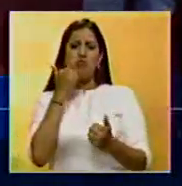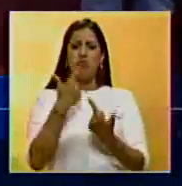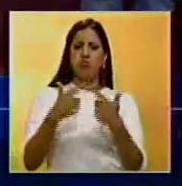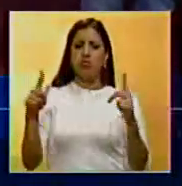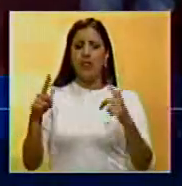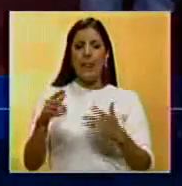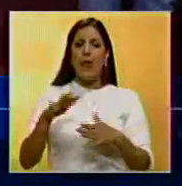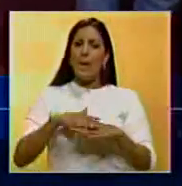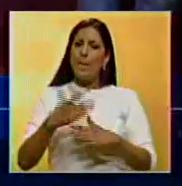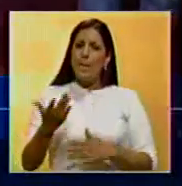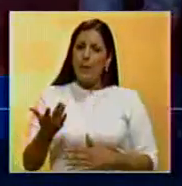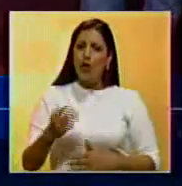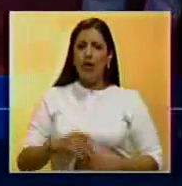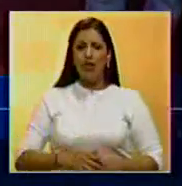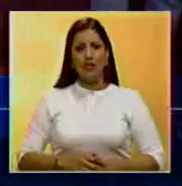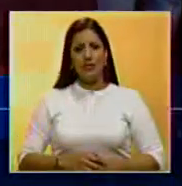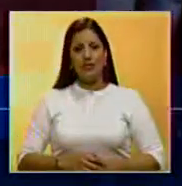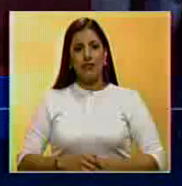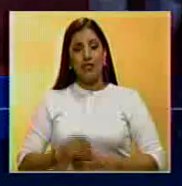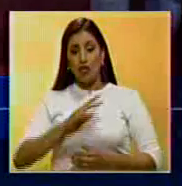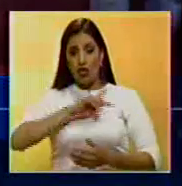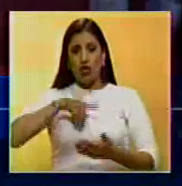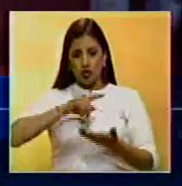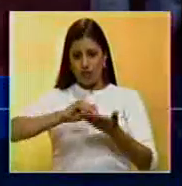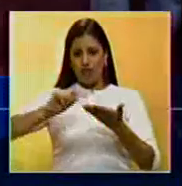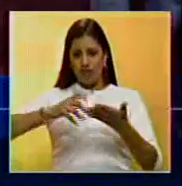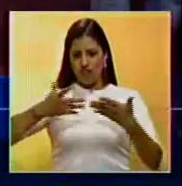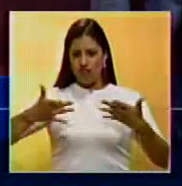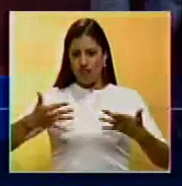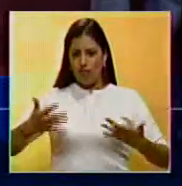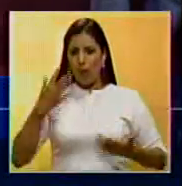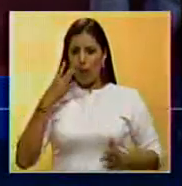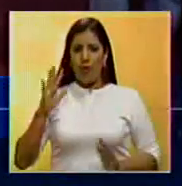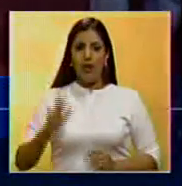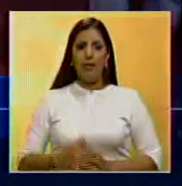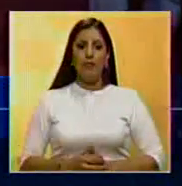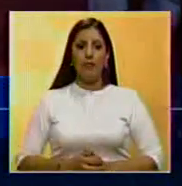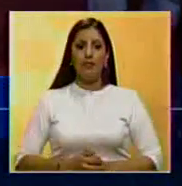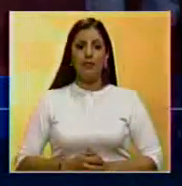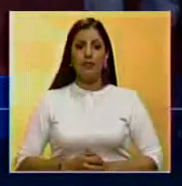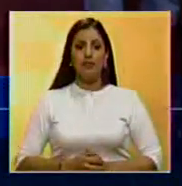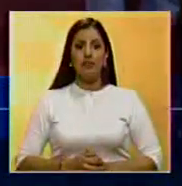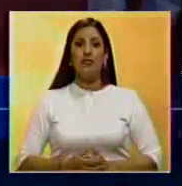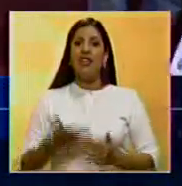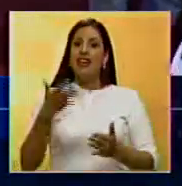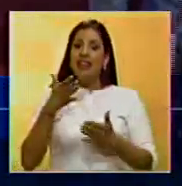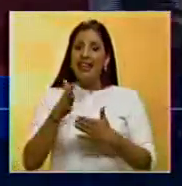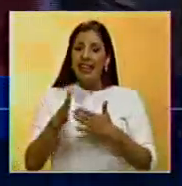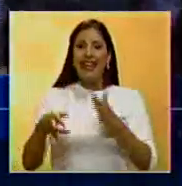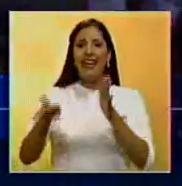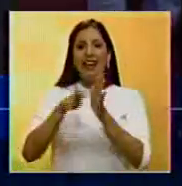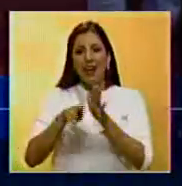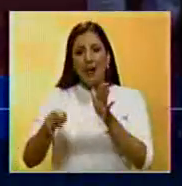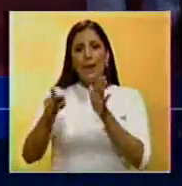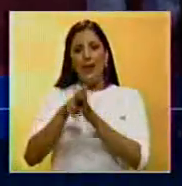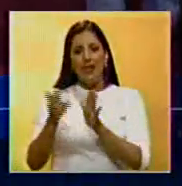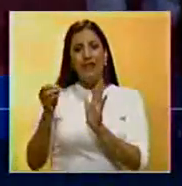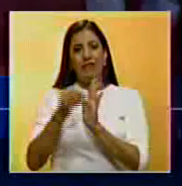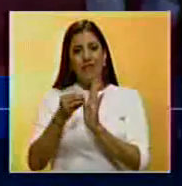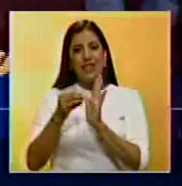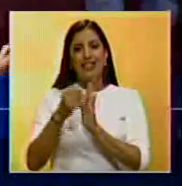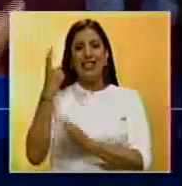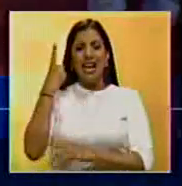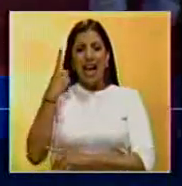Porque el hecho concreto, escribamos la narrativa que queramos escribir, es que en reiteradas ocasiones